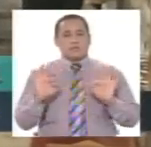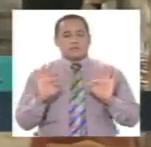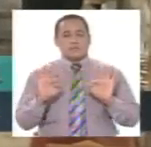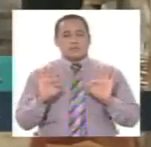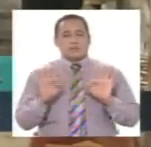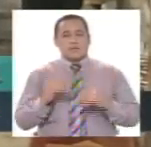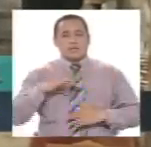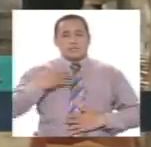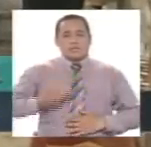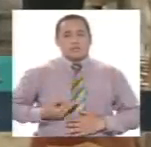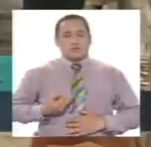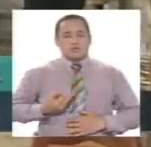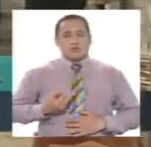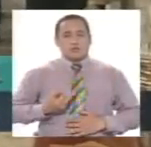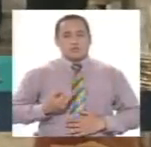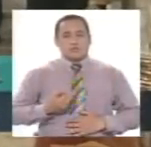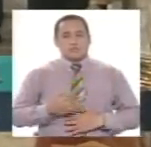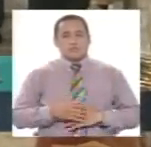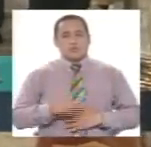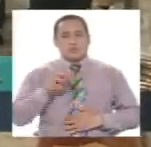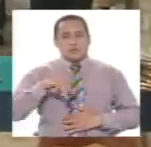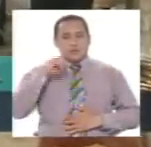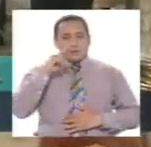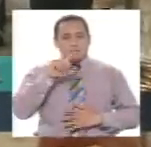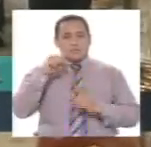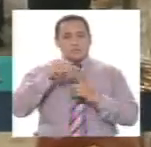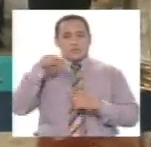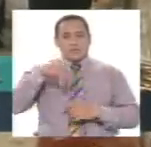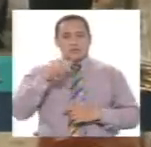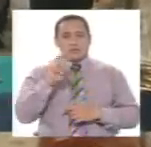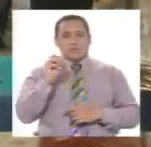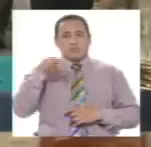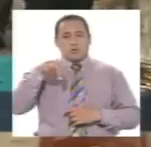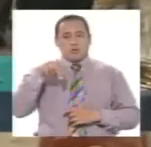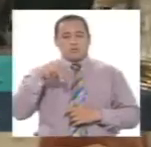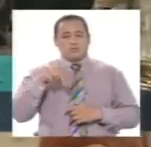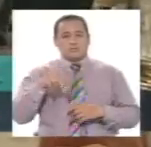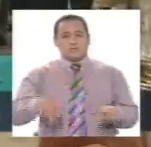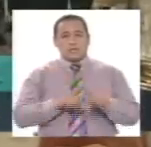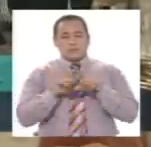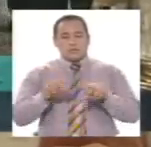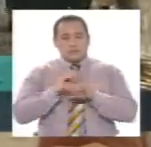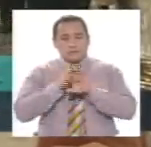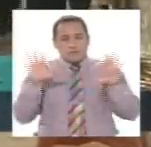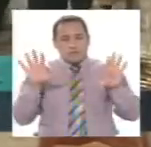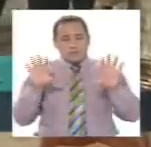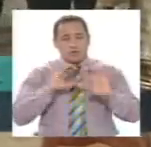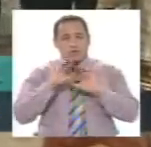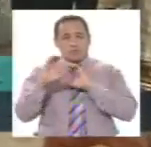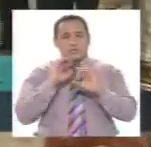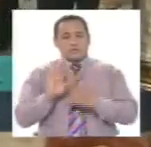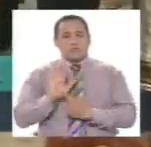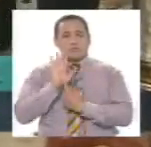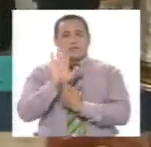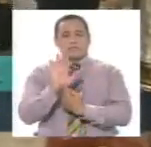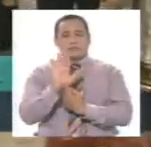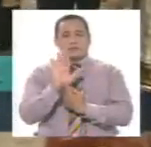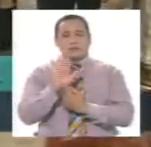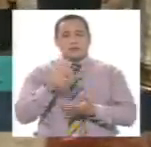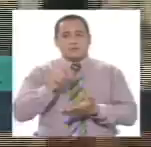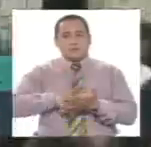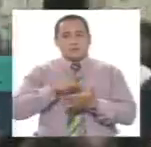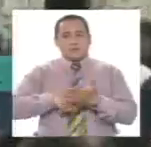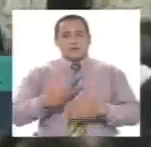Saneamiento al señor Milton von Hesse Lacerna. Regístrese, comuníquese y publíquese.